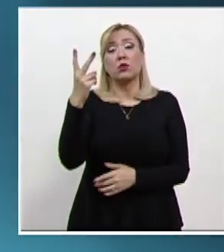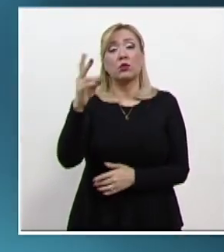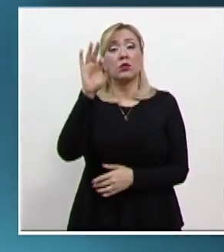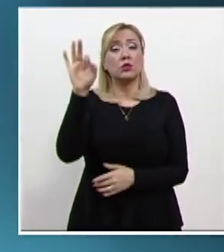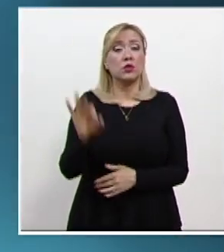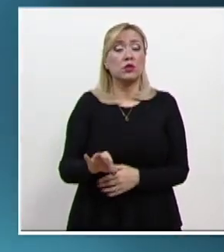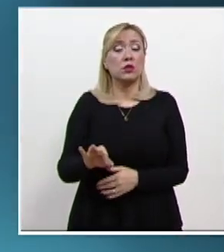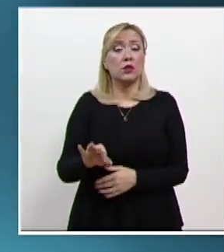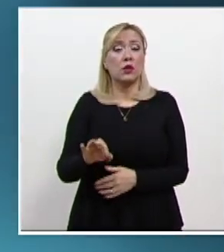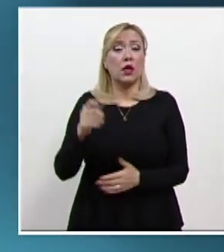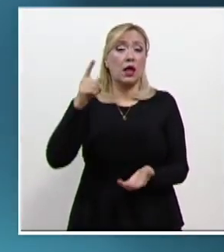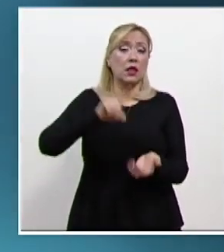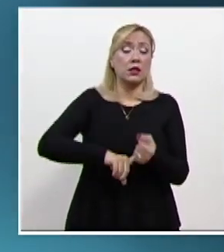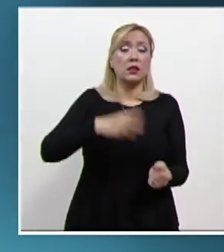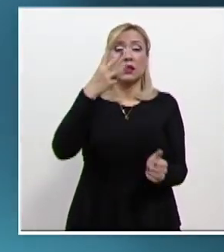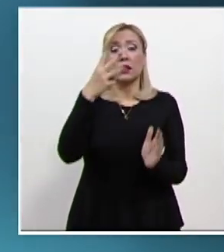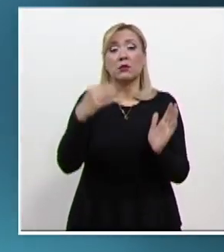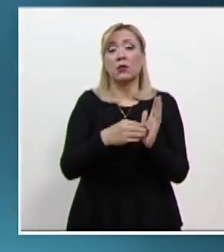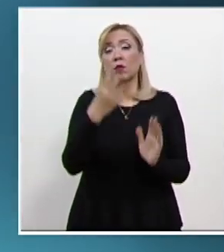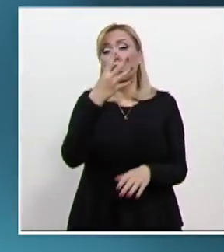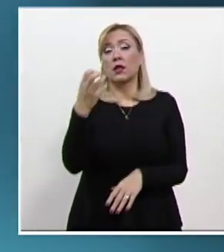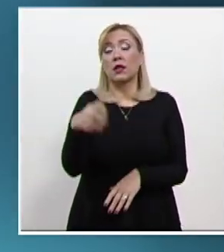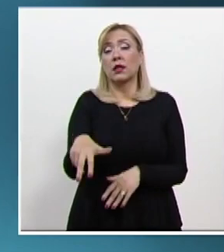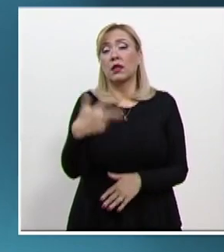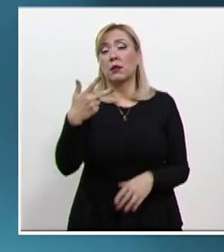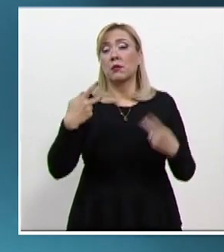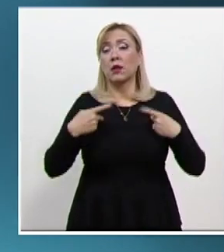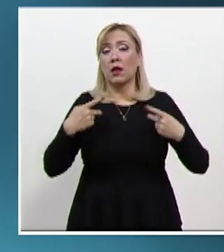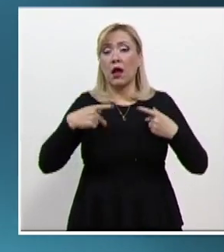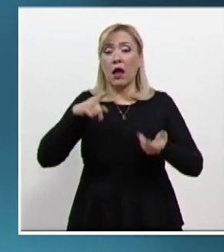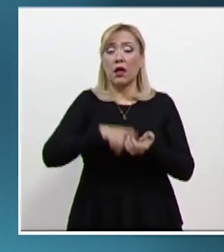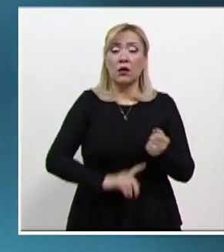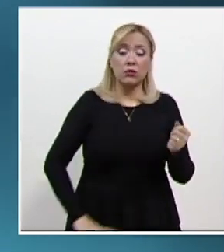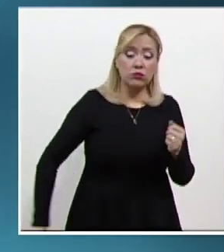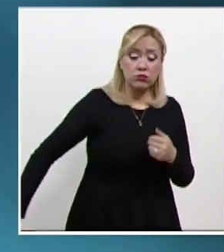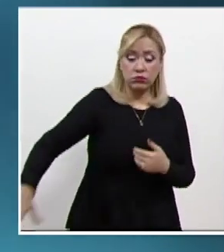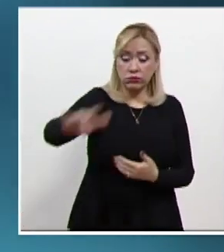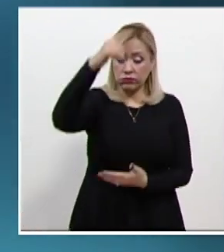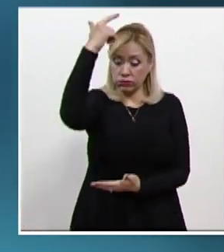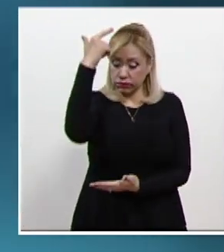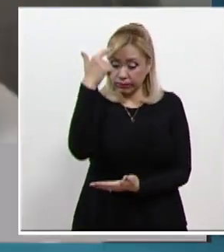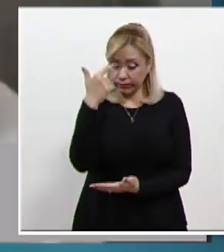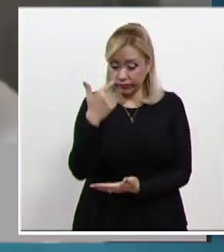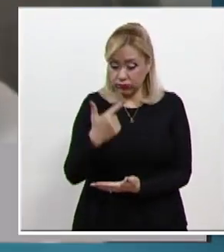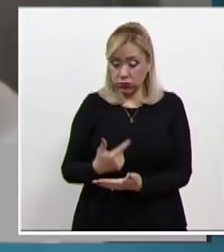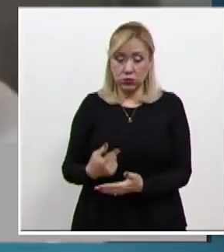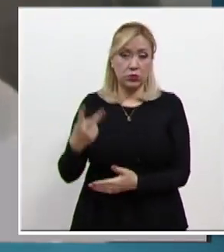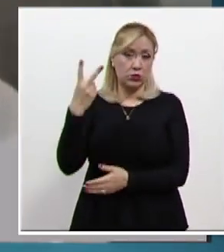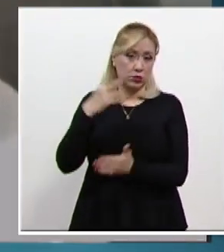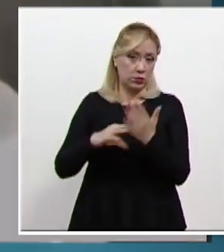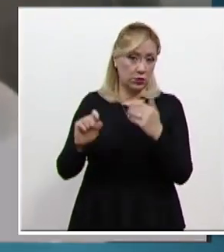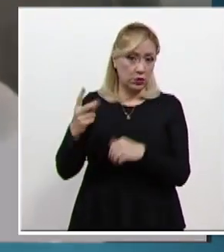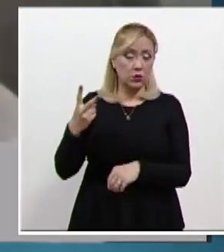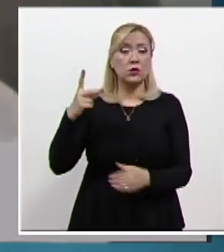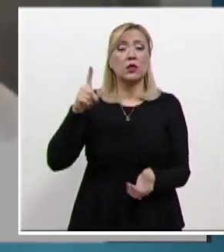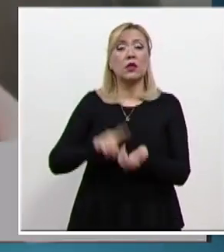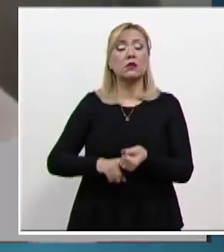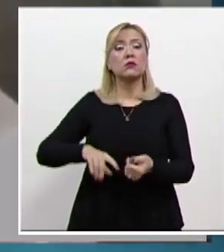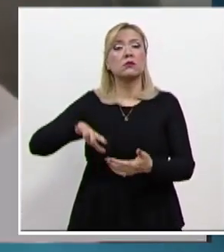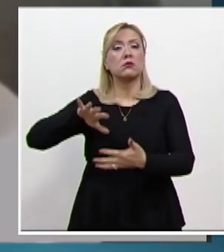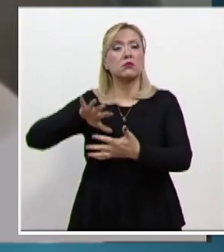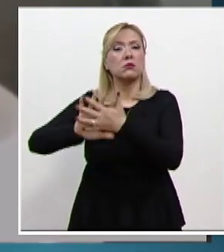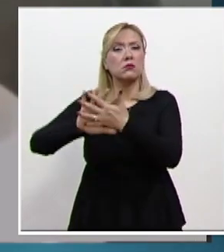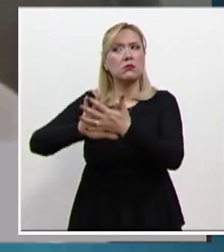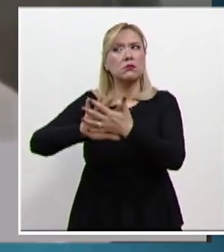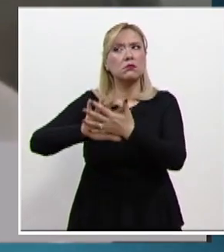30.2% de los 3.413 personas que se encontraban en el sistema al cierre de 2022 estaba privado de la libertad por